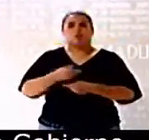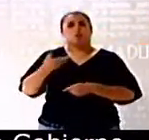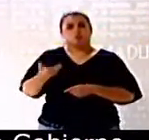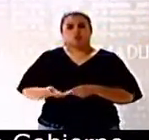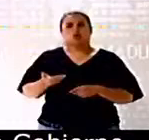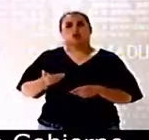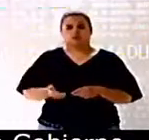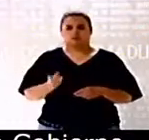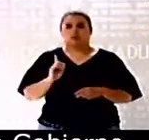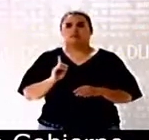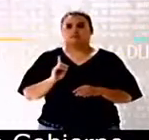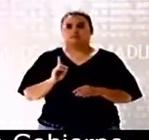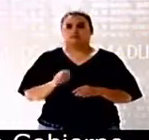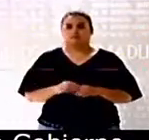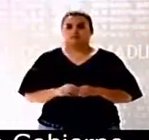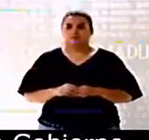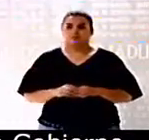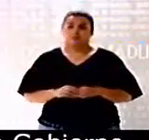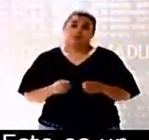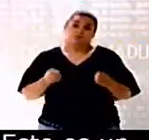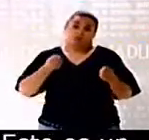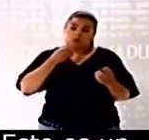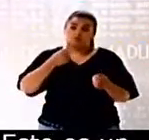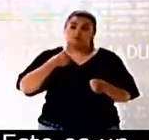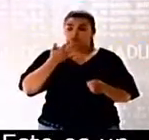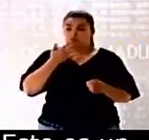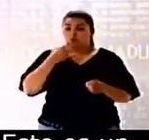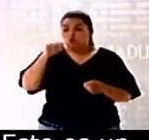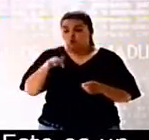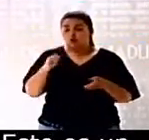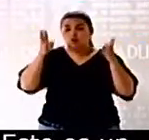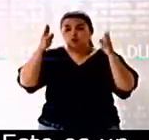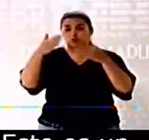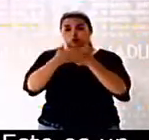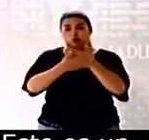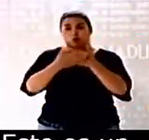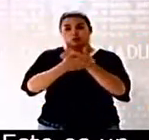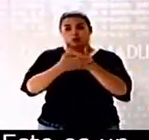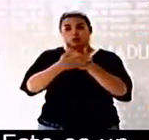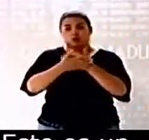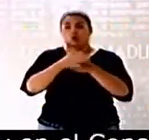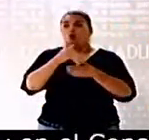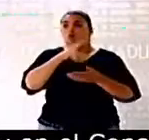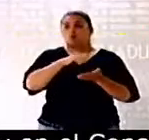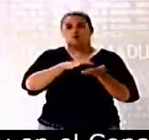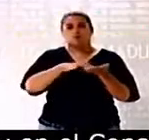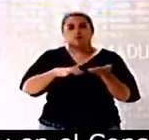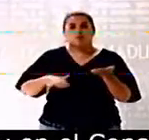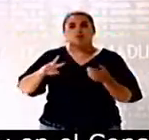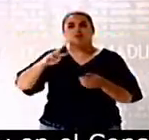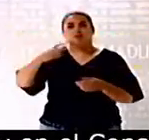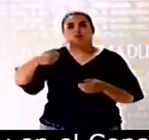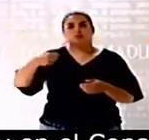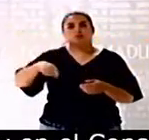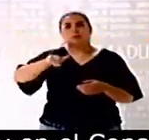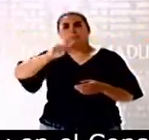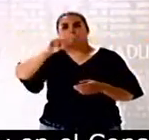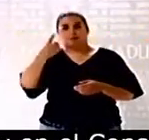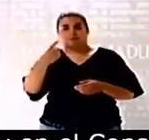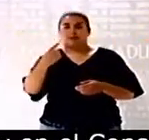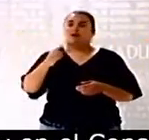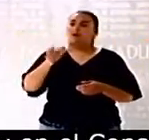importante que hemos conocido hoy en el Consejo de Gobierno con los informes de la vicepresidenta primera